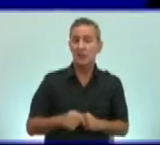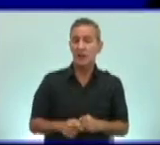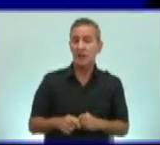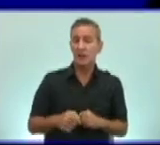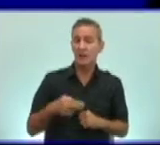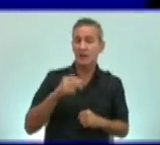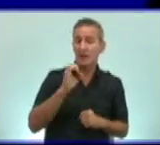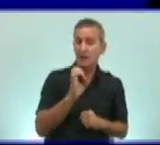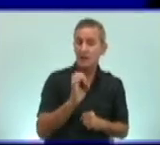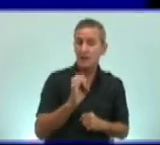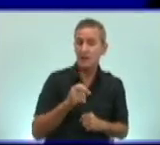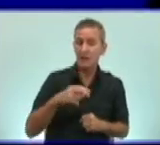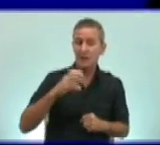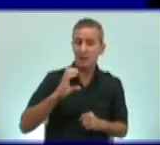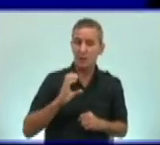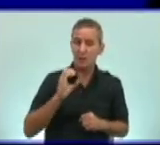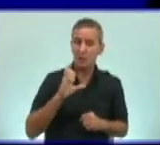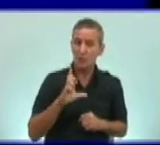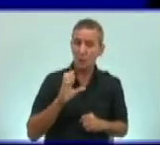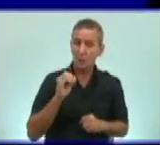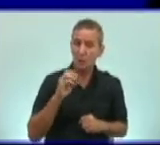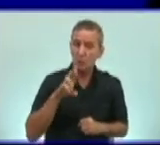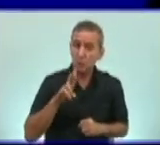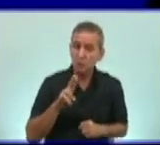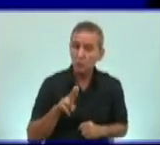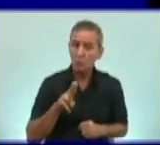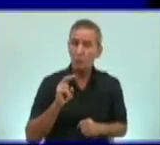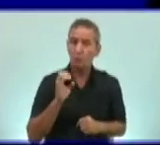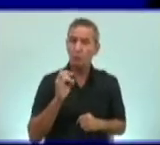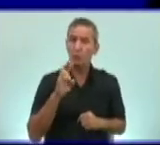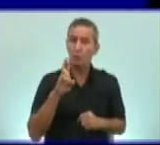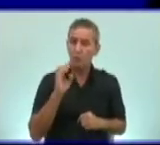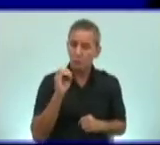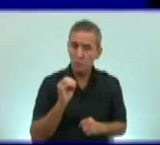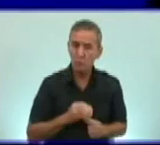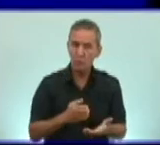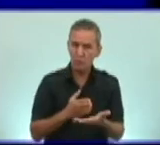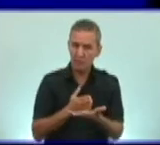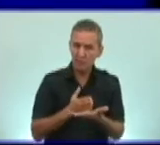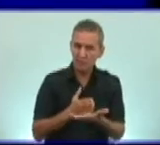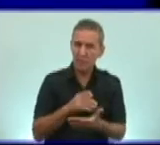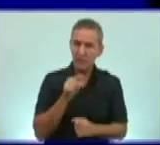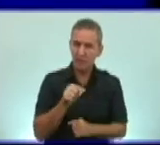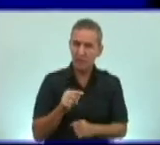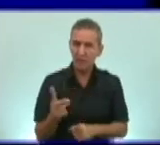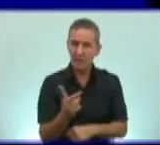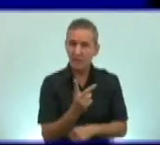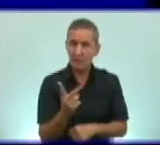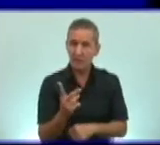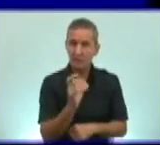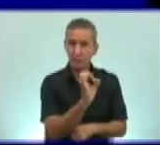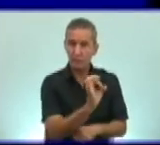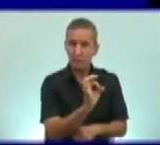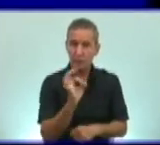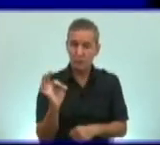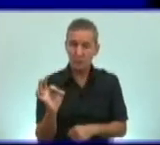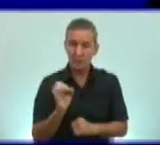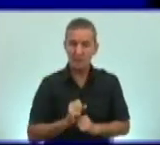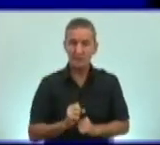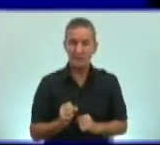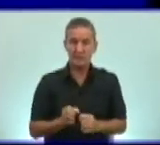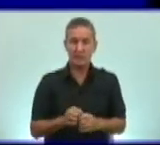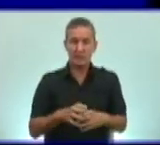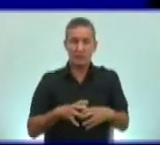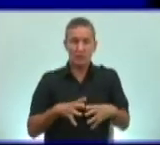lo cual da la posibilidad que entonces ahora en el medio existan estas 2 partículas hidratadas que